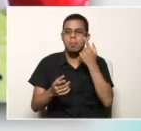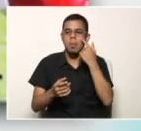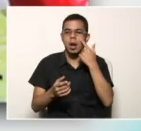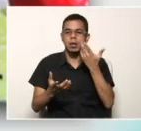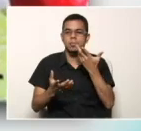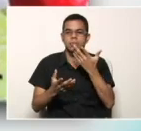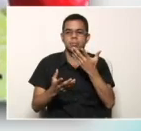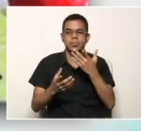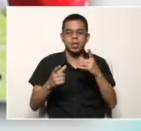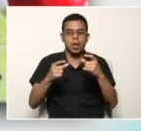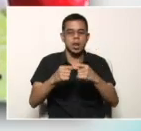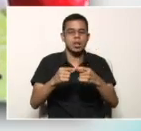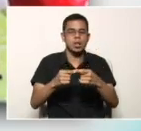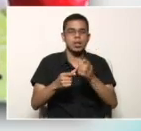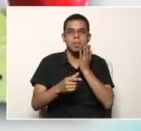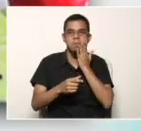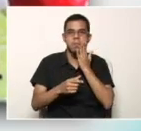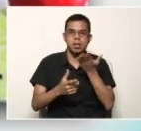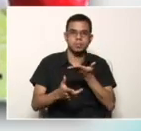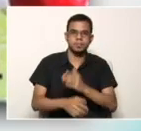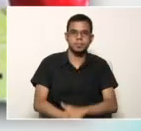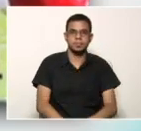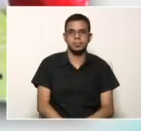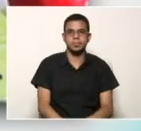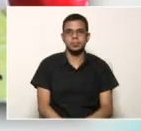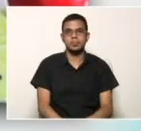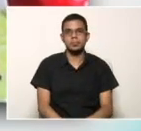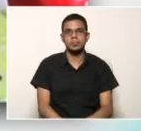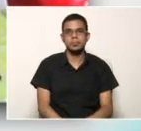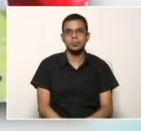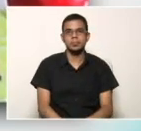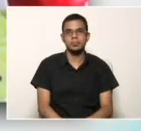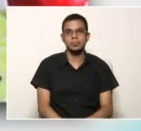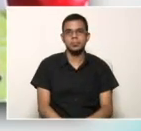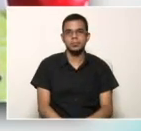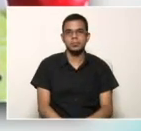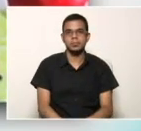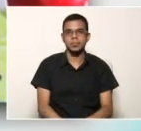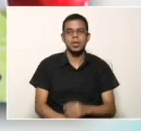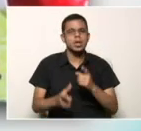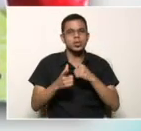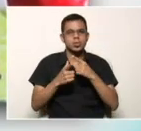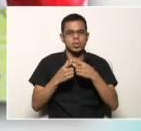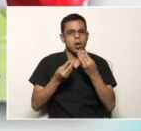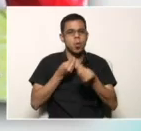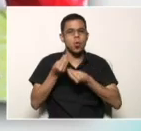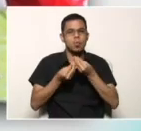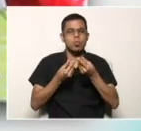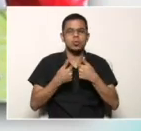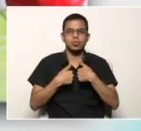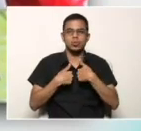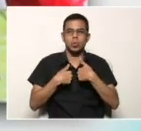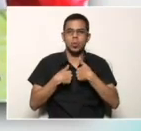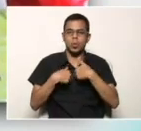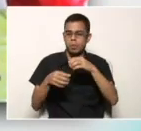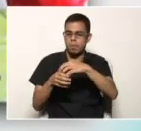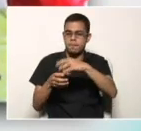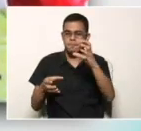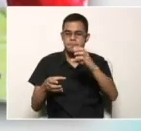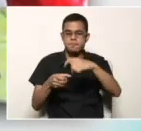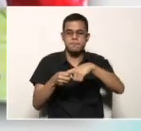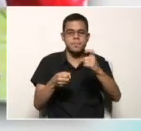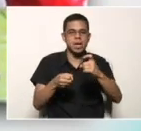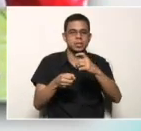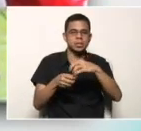madre. En este caso, les voy a enseñar cómo retiro la memoria RAM. Vamos a retirar un poquito por aquí el procesador